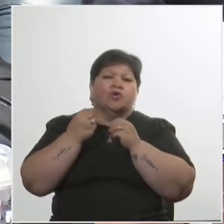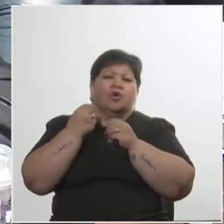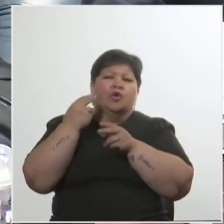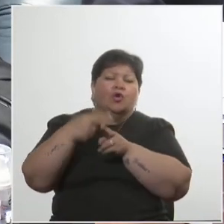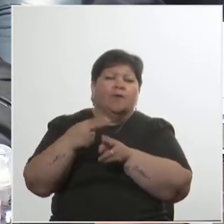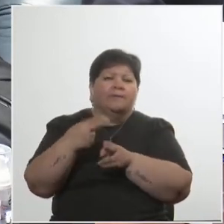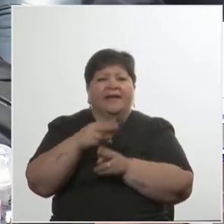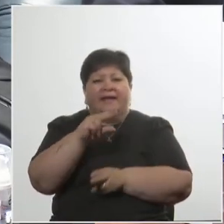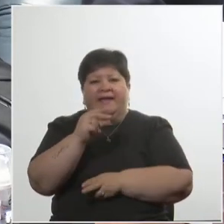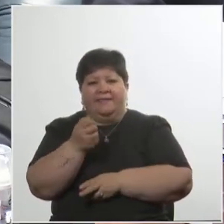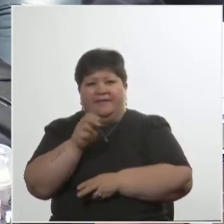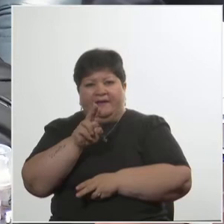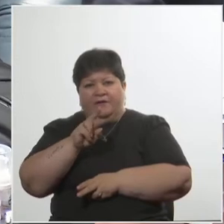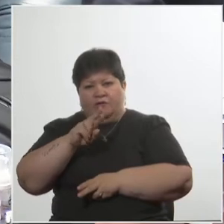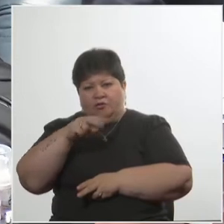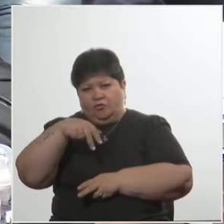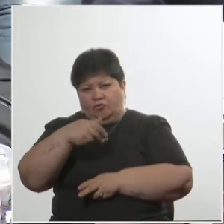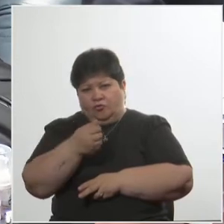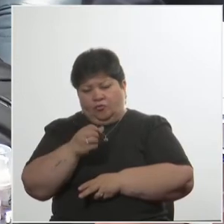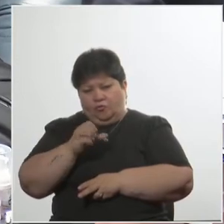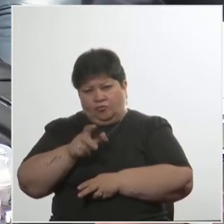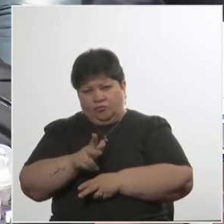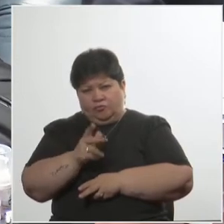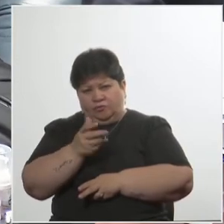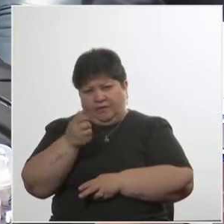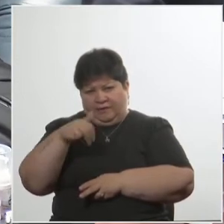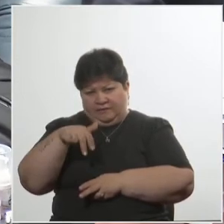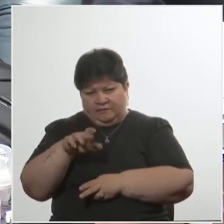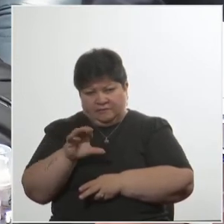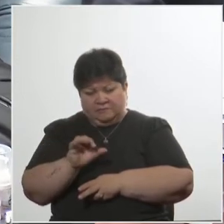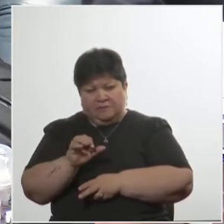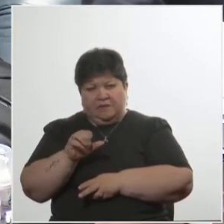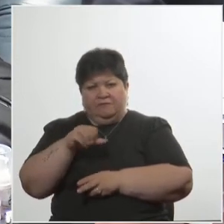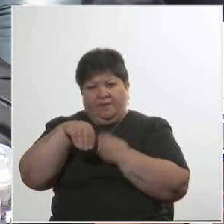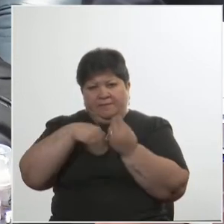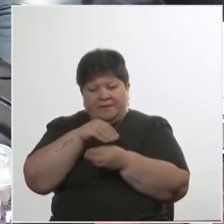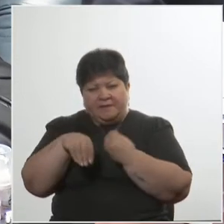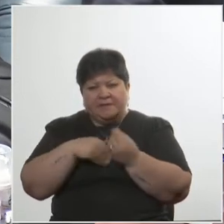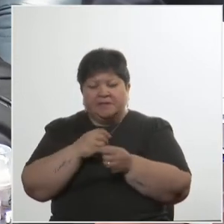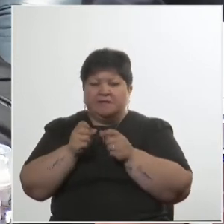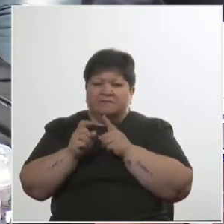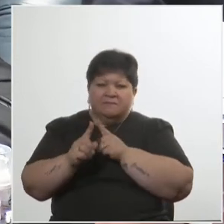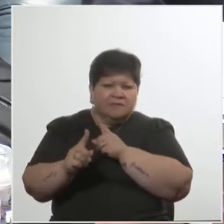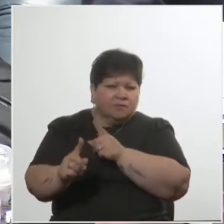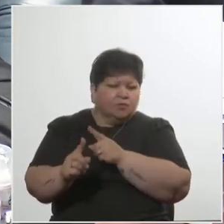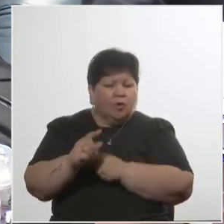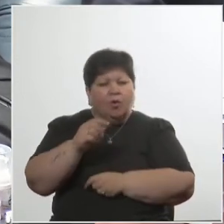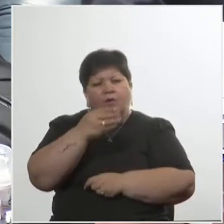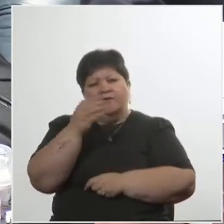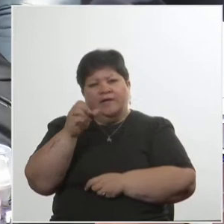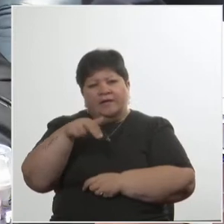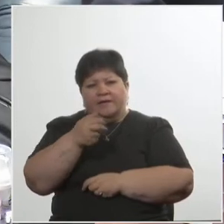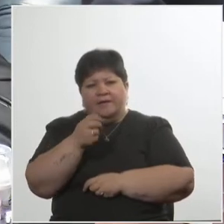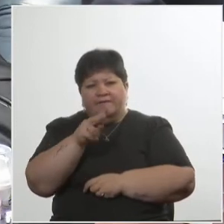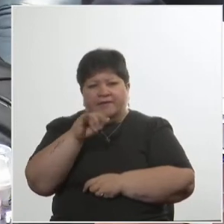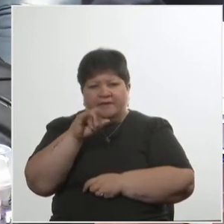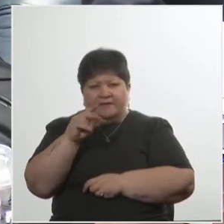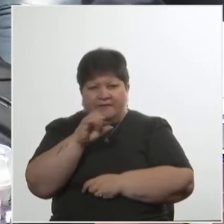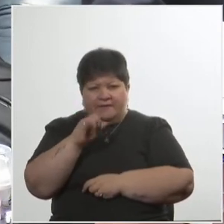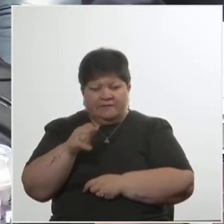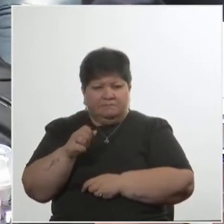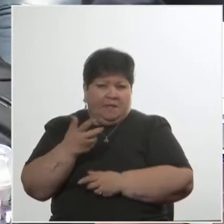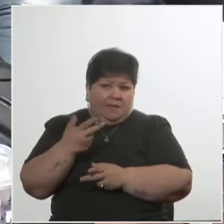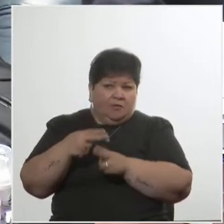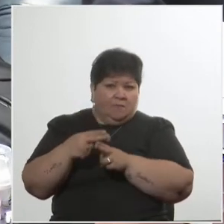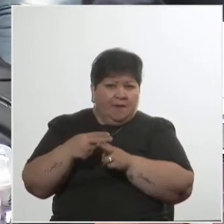que la década del 50 sufrió persecución o la de Washington Benavides para nombrar gente de la